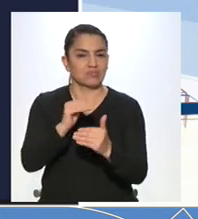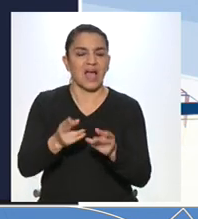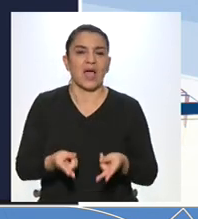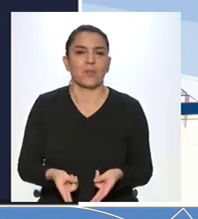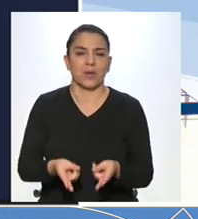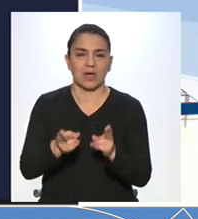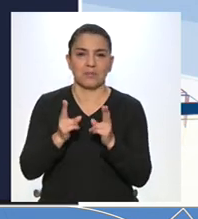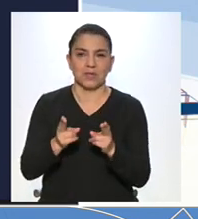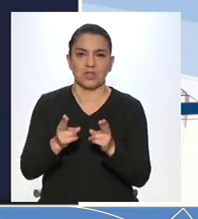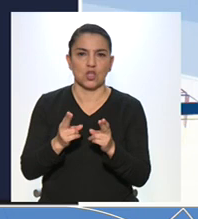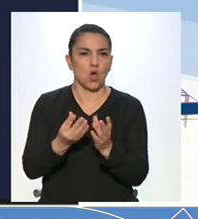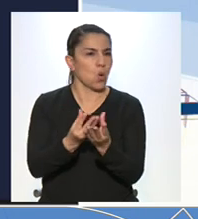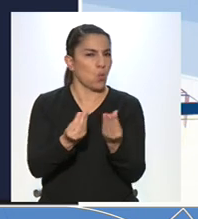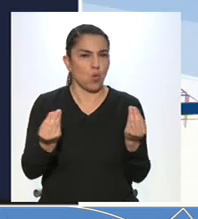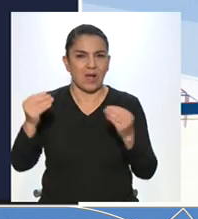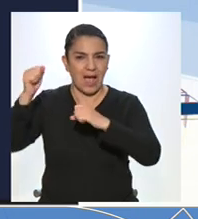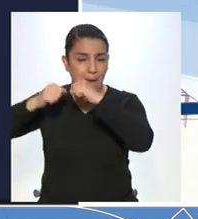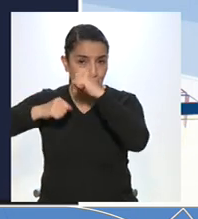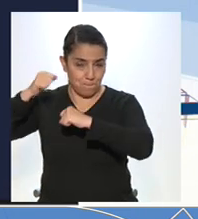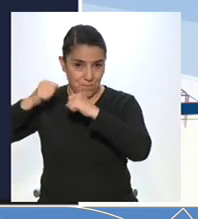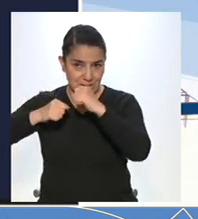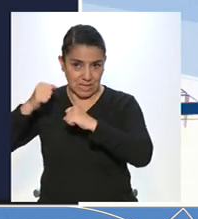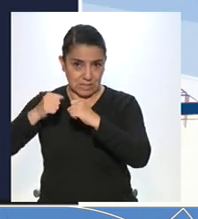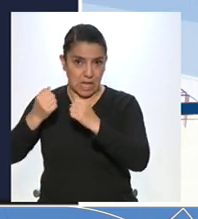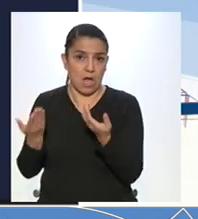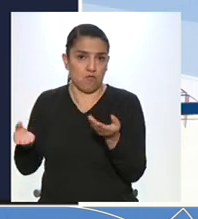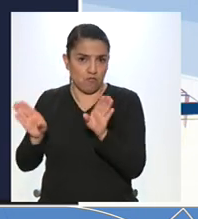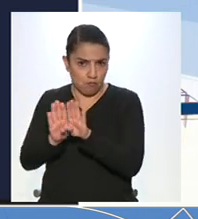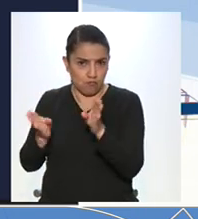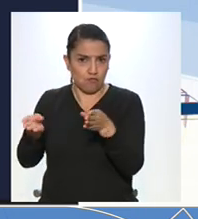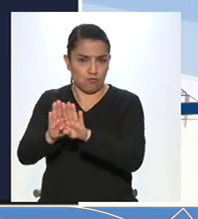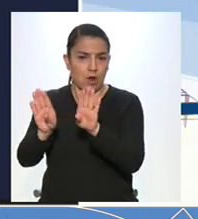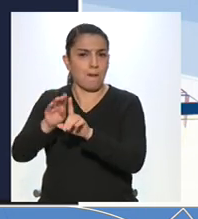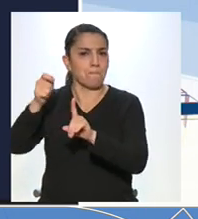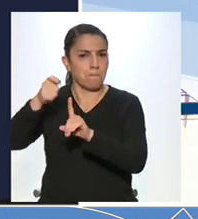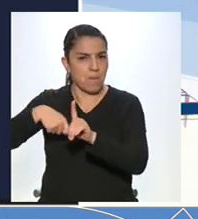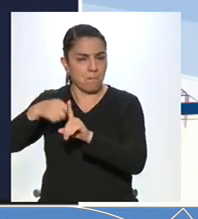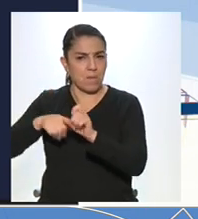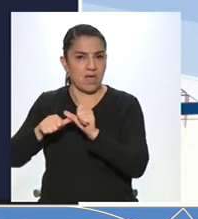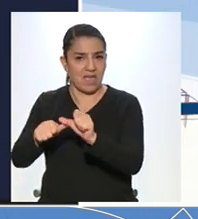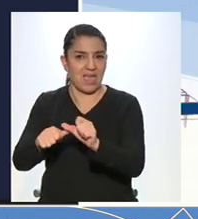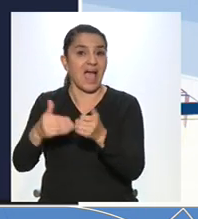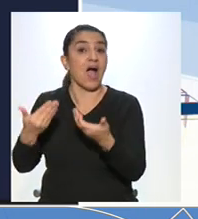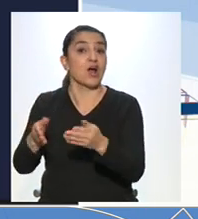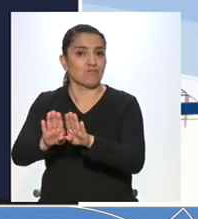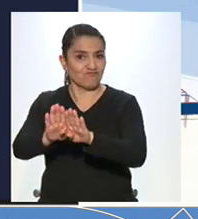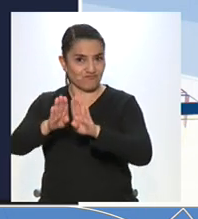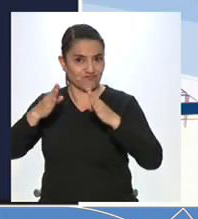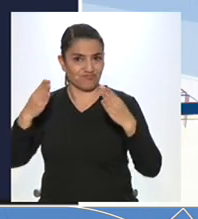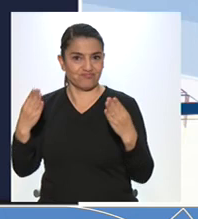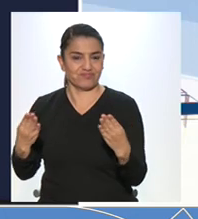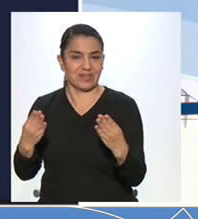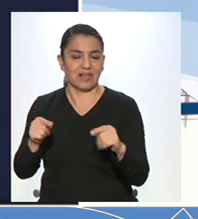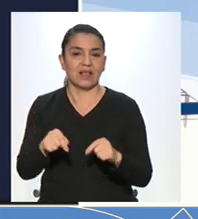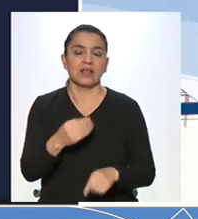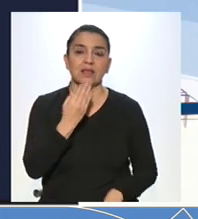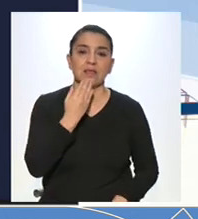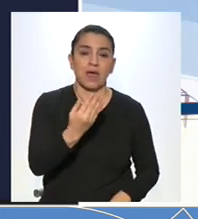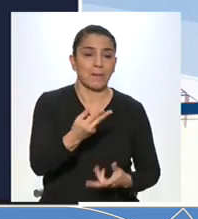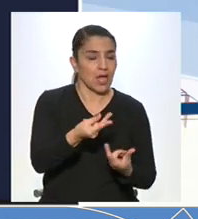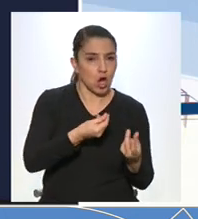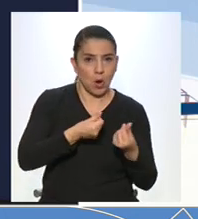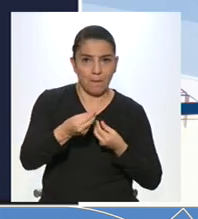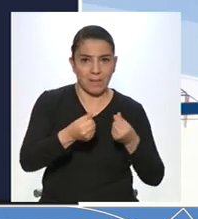que decenas de miles de empresas que debieron cerrar sus puertas durante varios meses han reanudado sus actividades. Y en sectores como el comercio y la